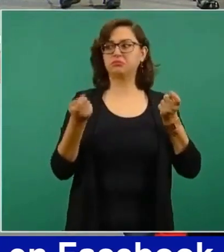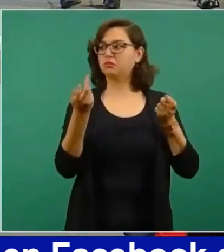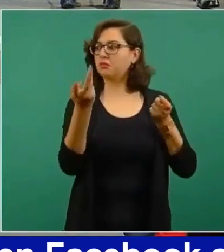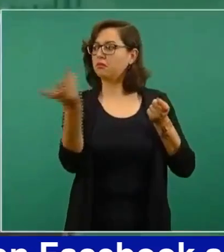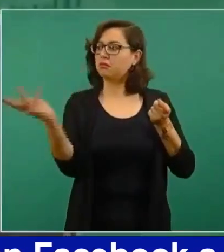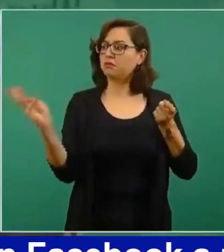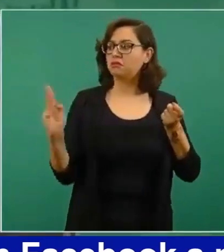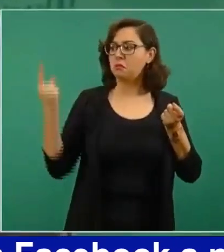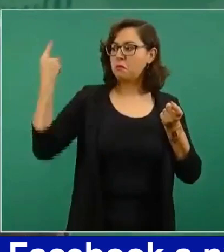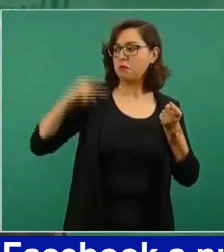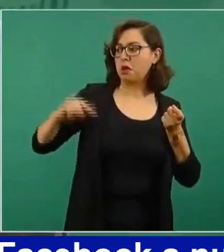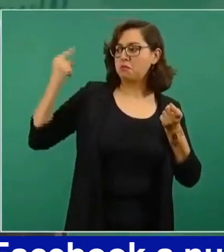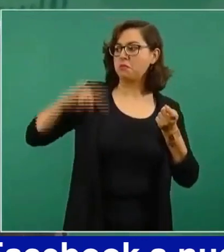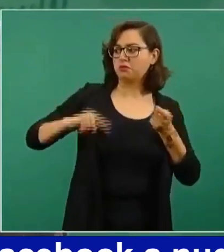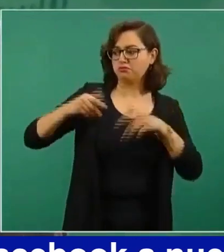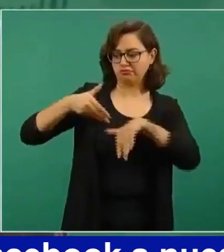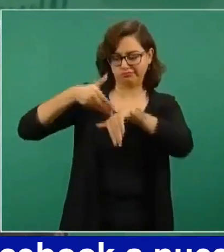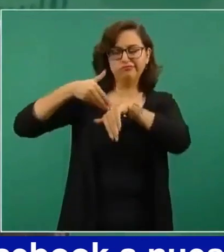significa